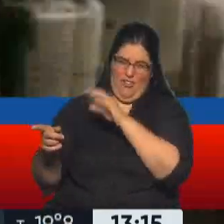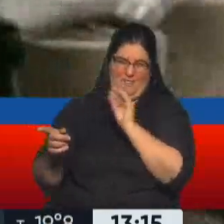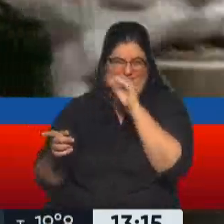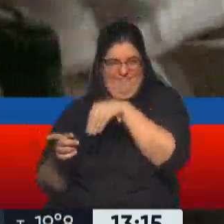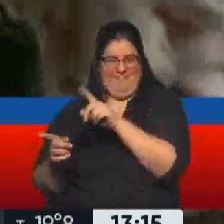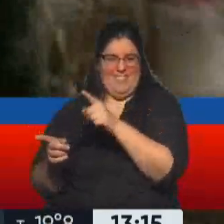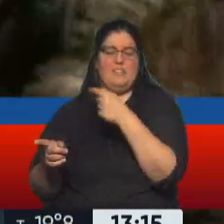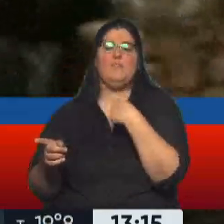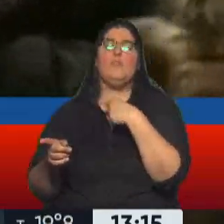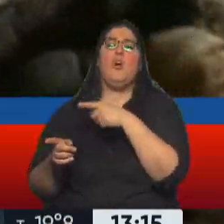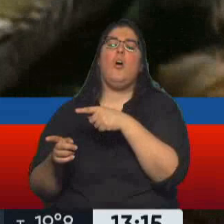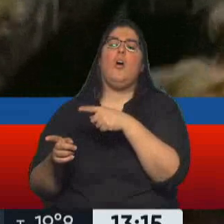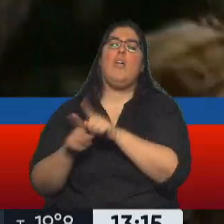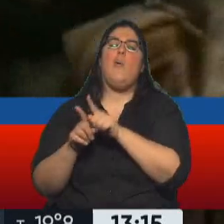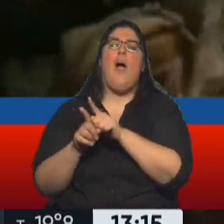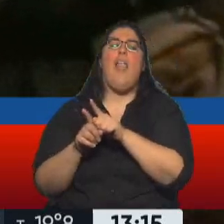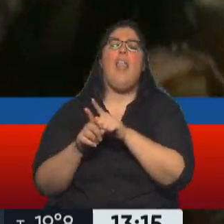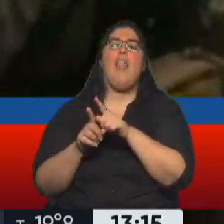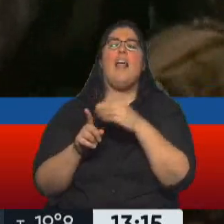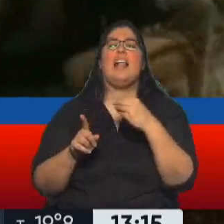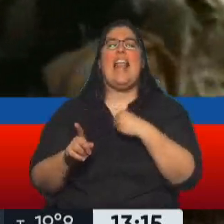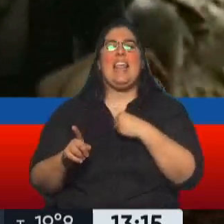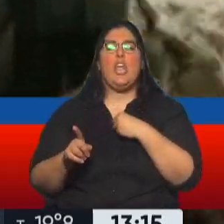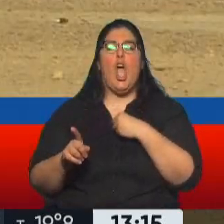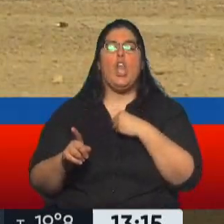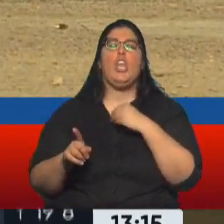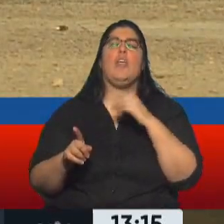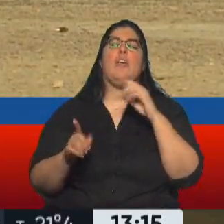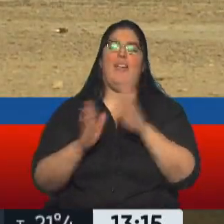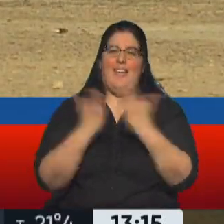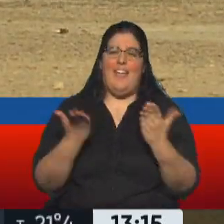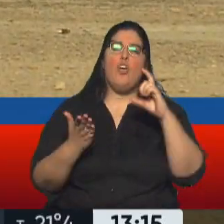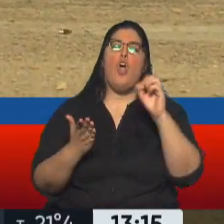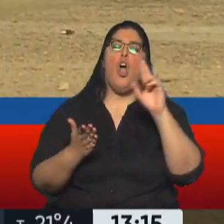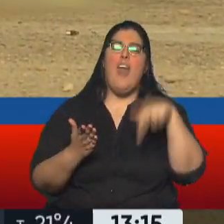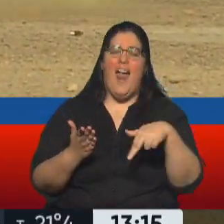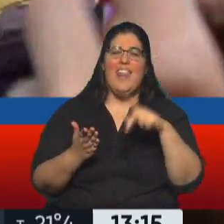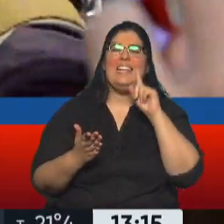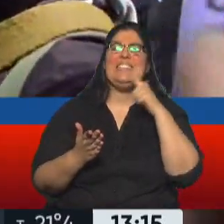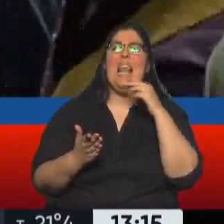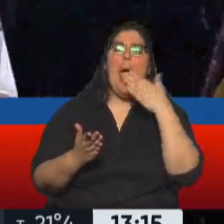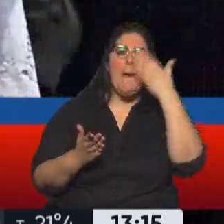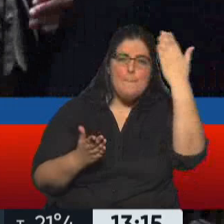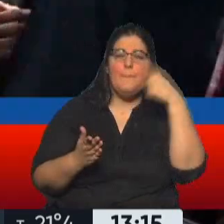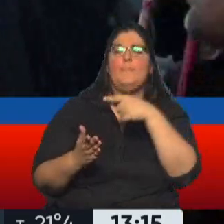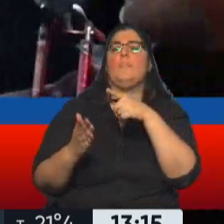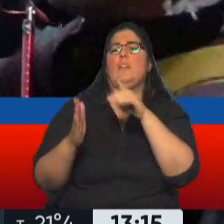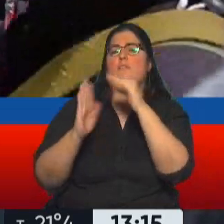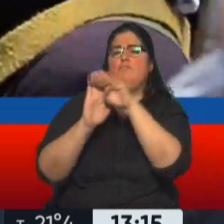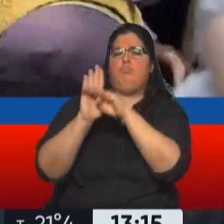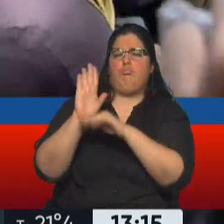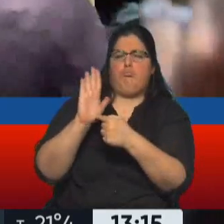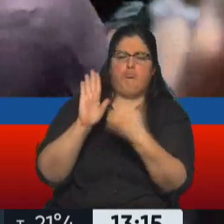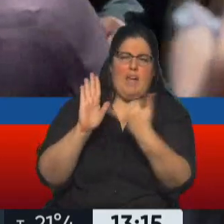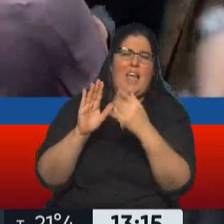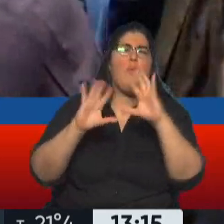puntual del Islam, del Corán por parte de los talibanes. El mundo islámico es muy diverso, son 1.500